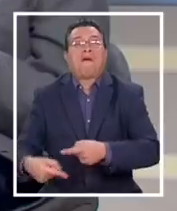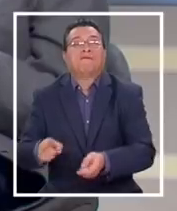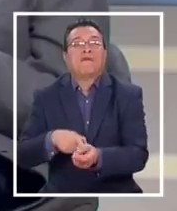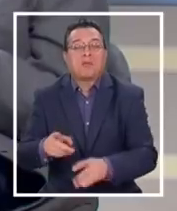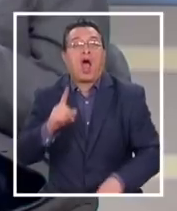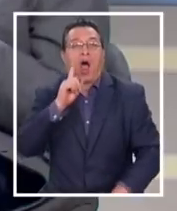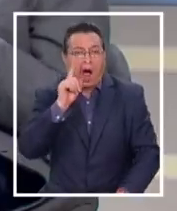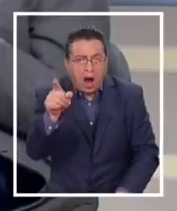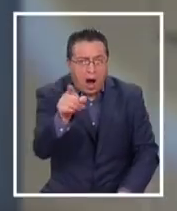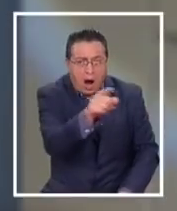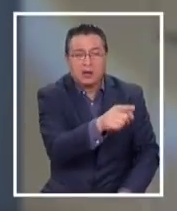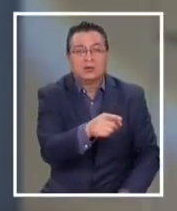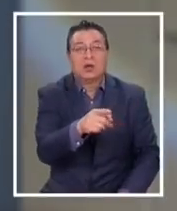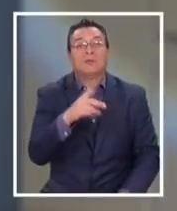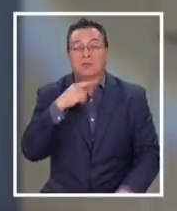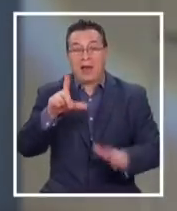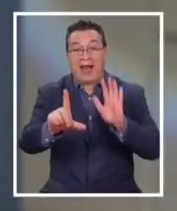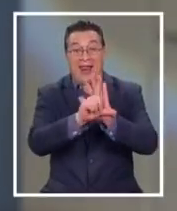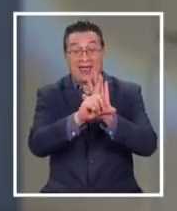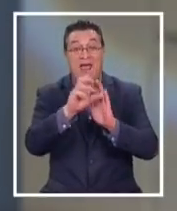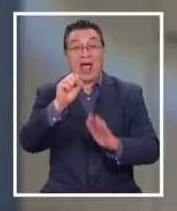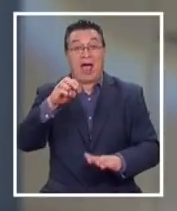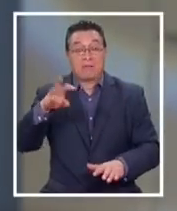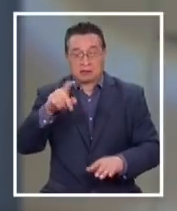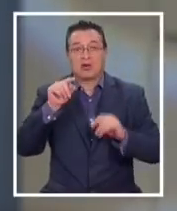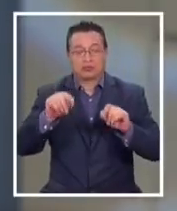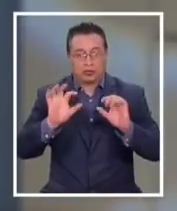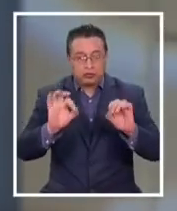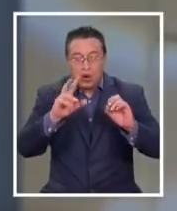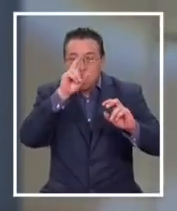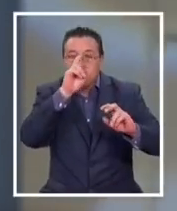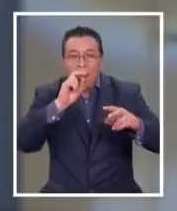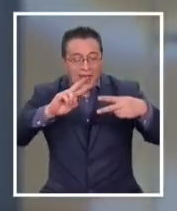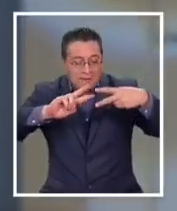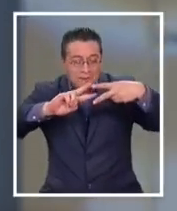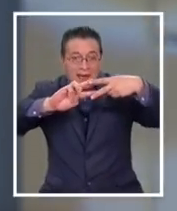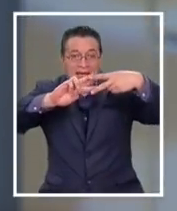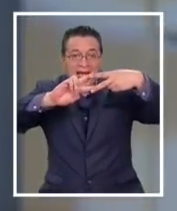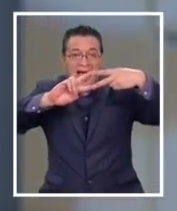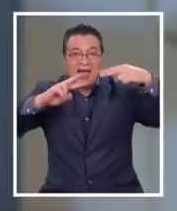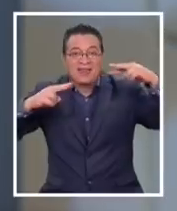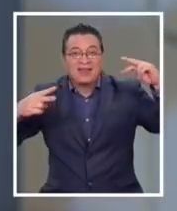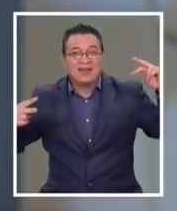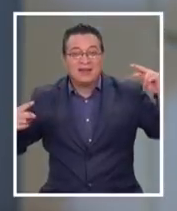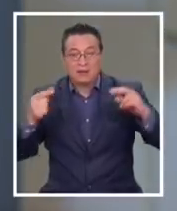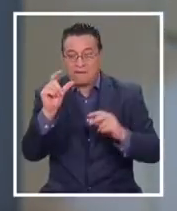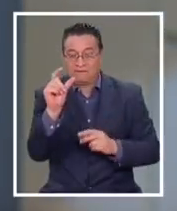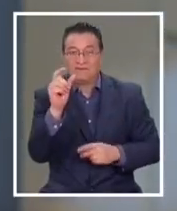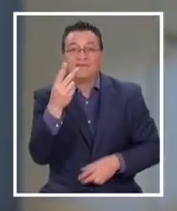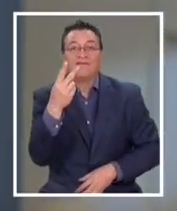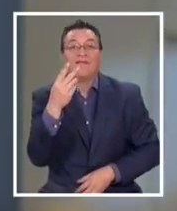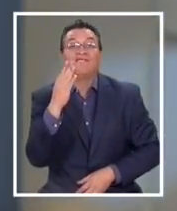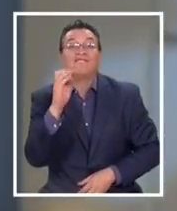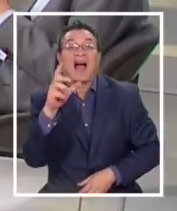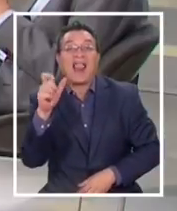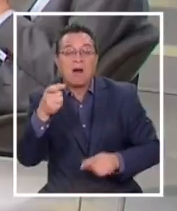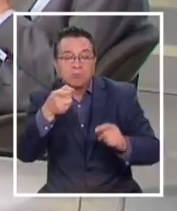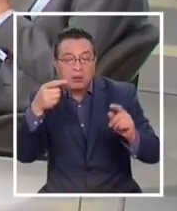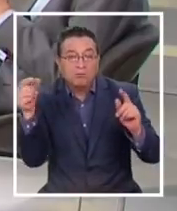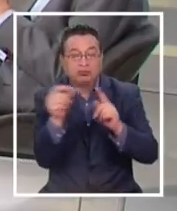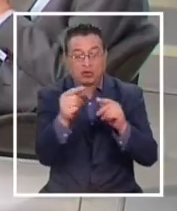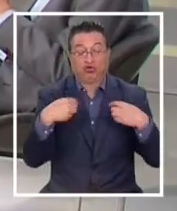¿Qué es lo que propone la ley de armas? Primero, ADN balístico. ¿Qué significa eso? Yo soy responsable de mi arma y de las municiones de mi